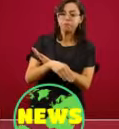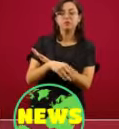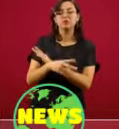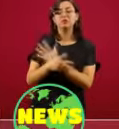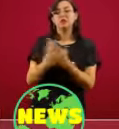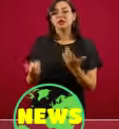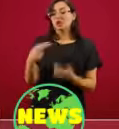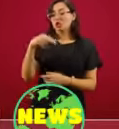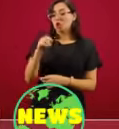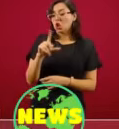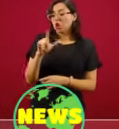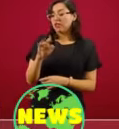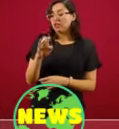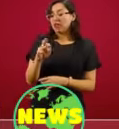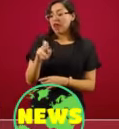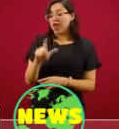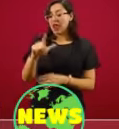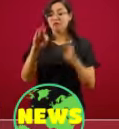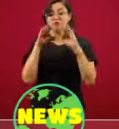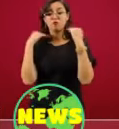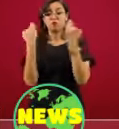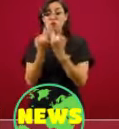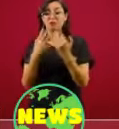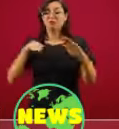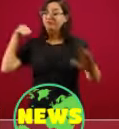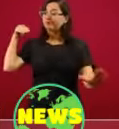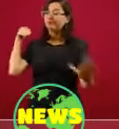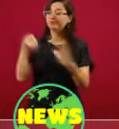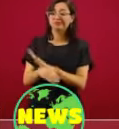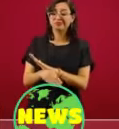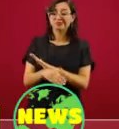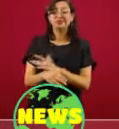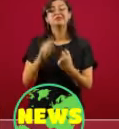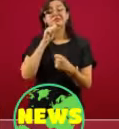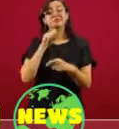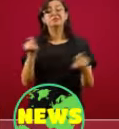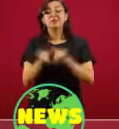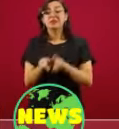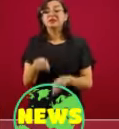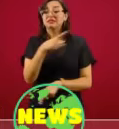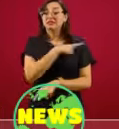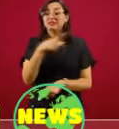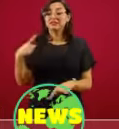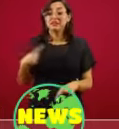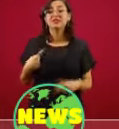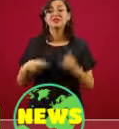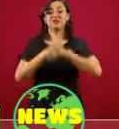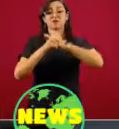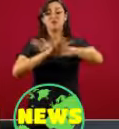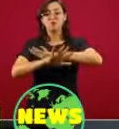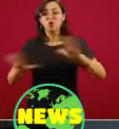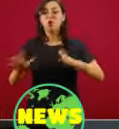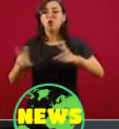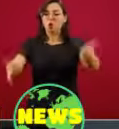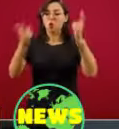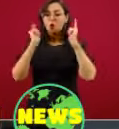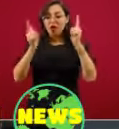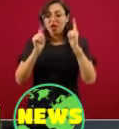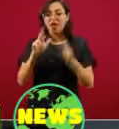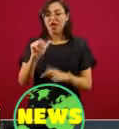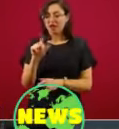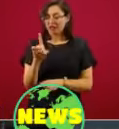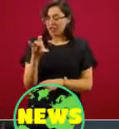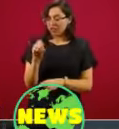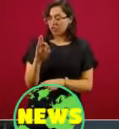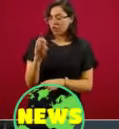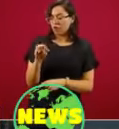económico neoliberal, porque también sobre eso se tiene que hablar. Ojalá y en Radio Fórmula